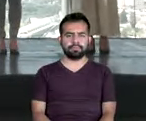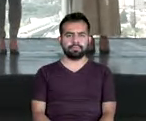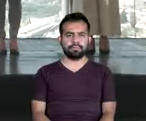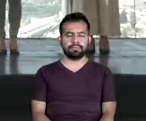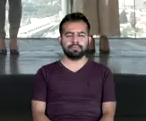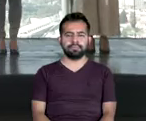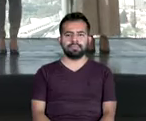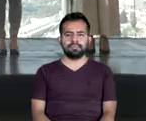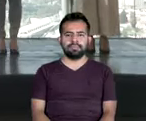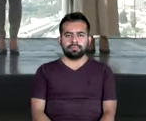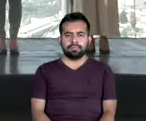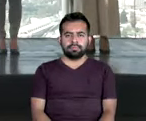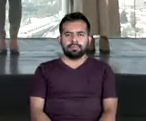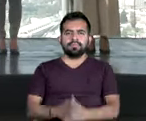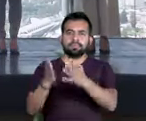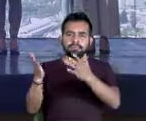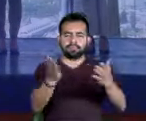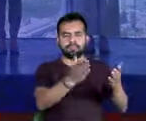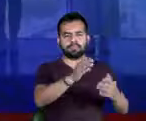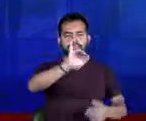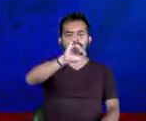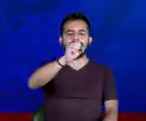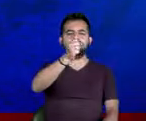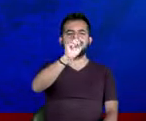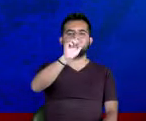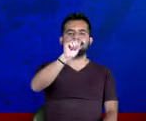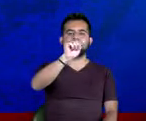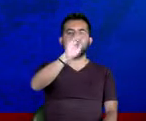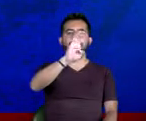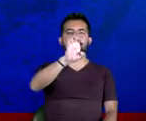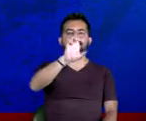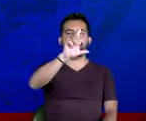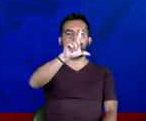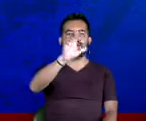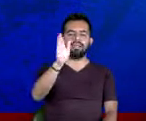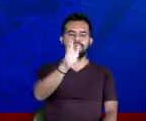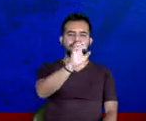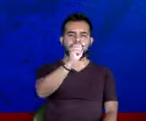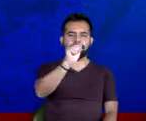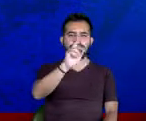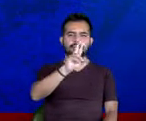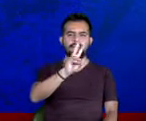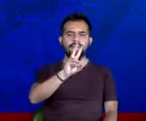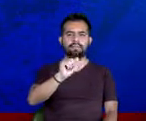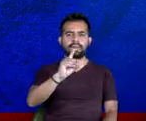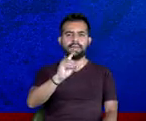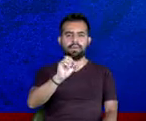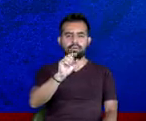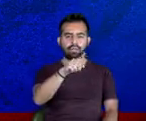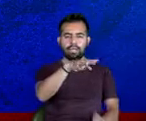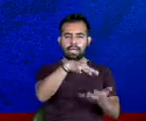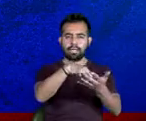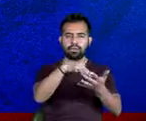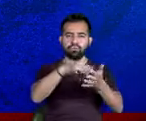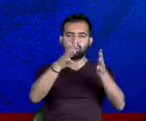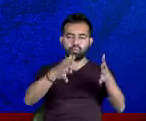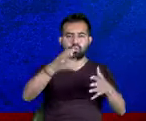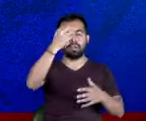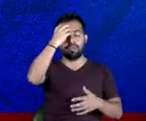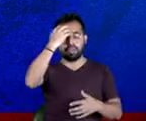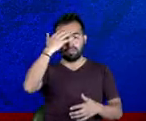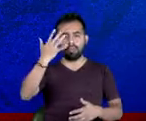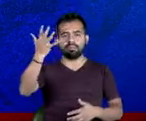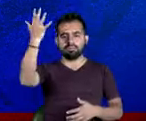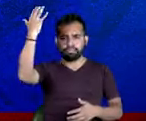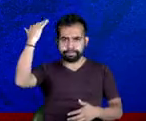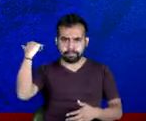Quiero continuar con María Isabel Salvador, ella será secretaria de Educación. Ella hizo sus estudios en educación, estudios en